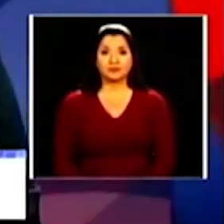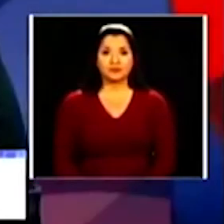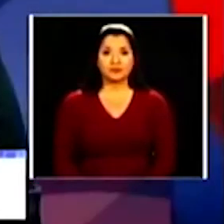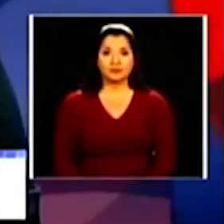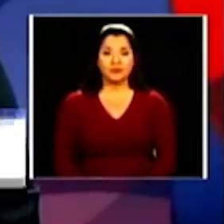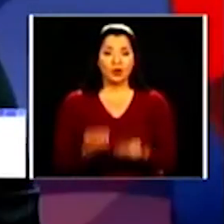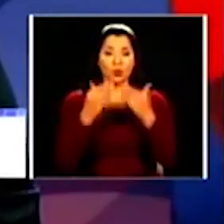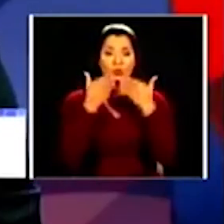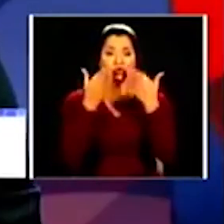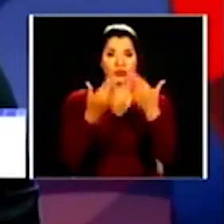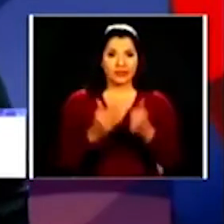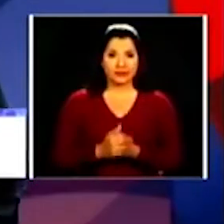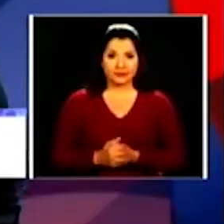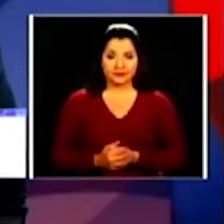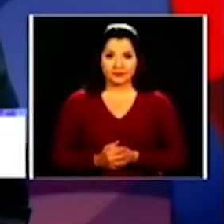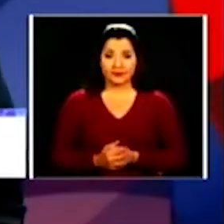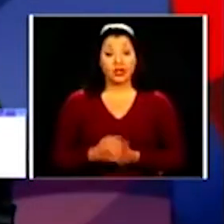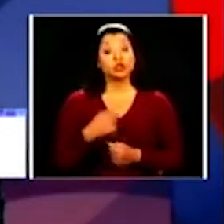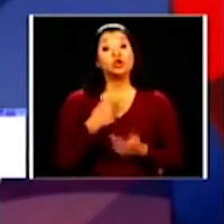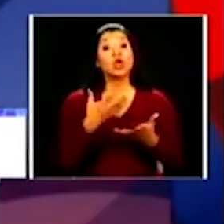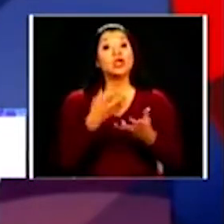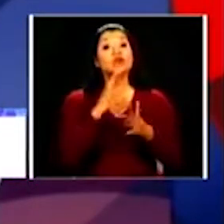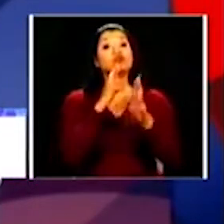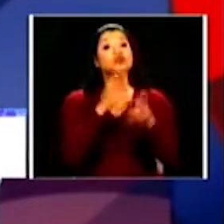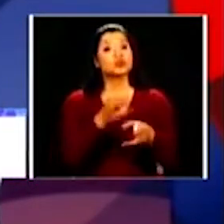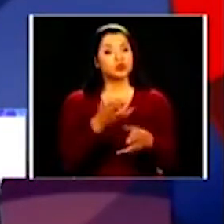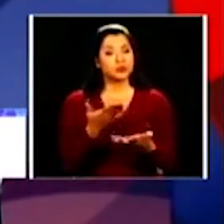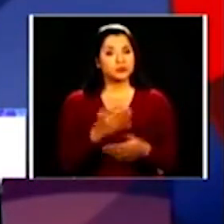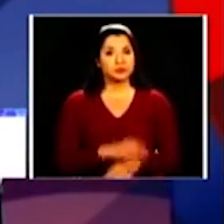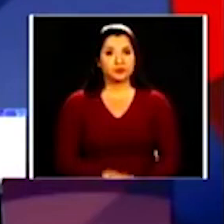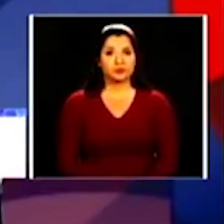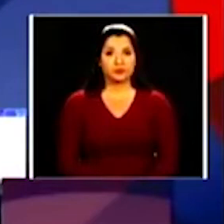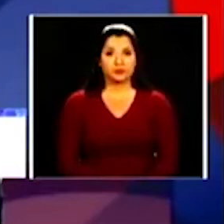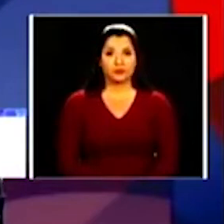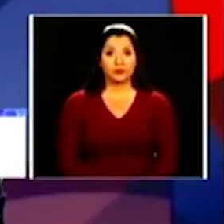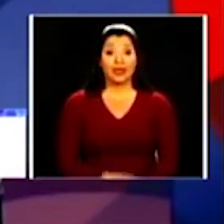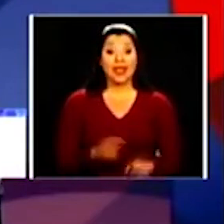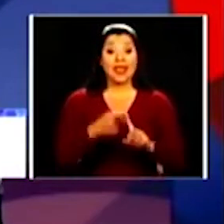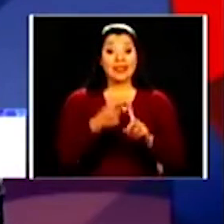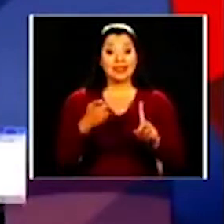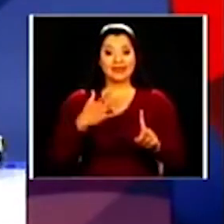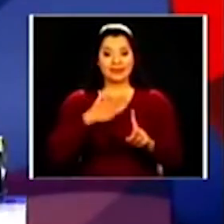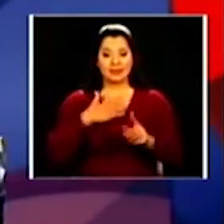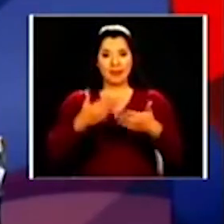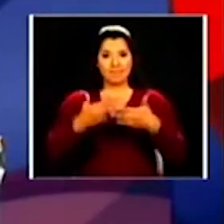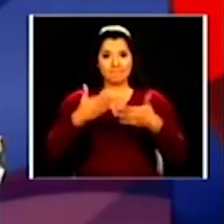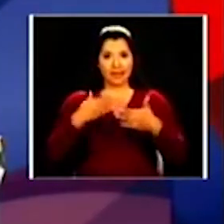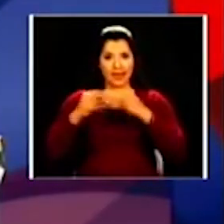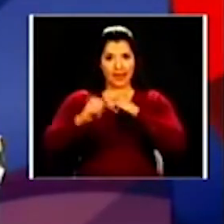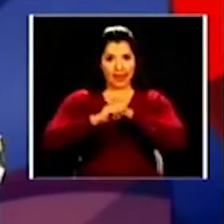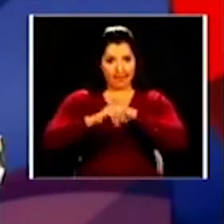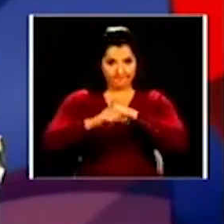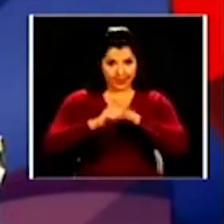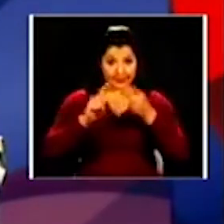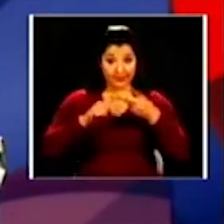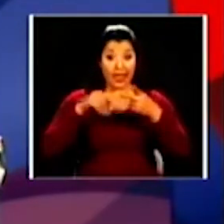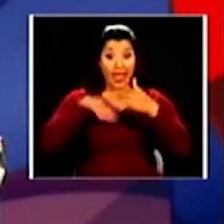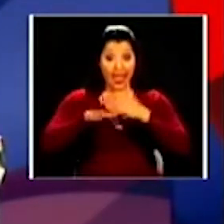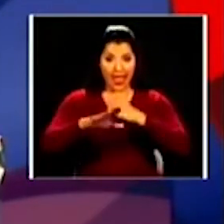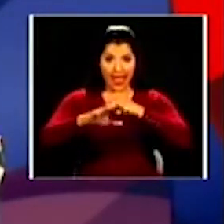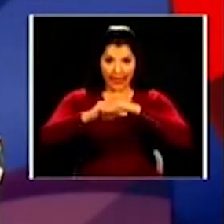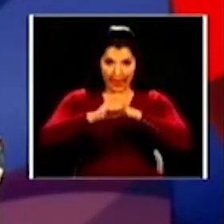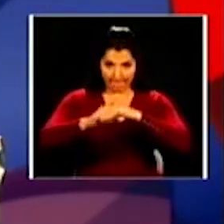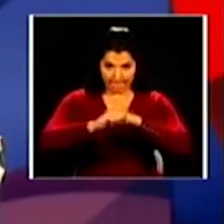Muchísimas gracias. Yo quiero responderte de la siguiente manera. Desde mi precampaña, durante la campaña e incluso